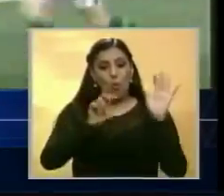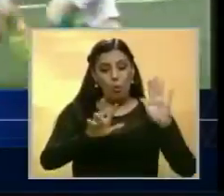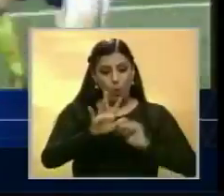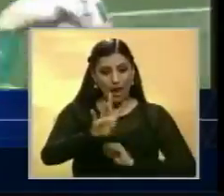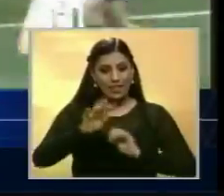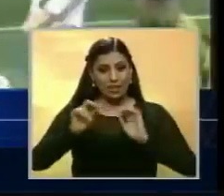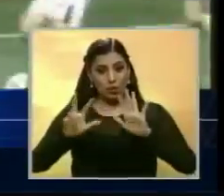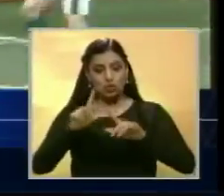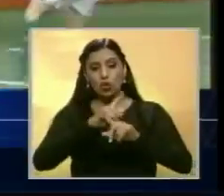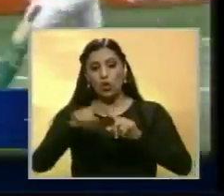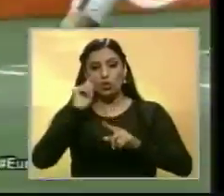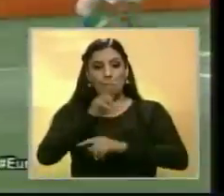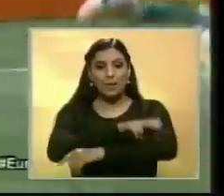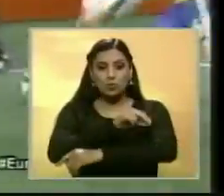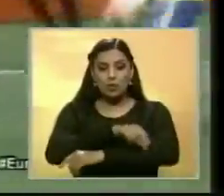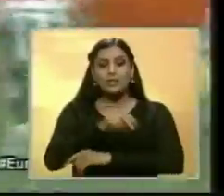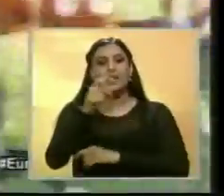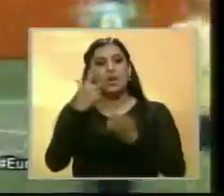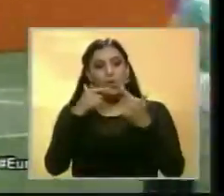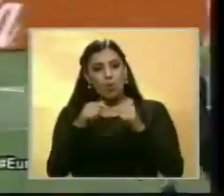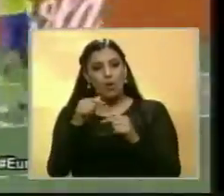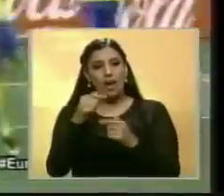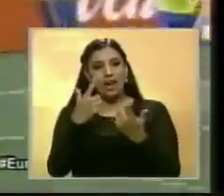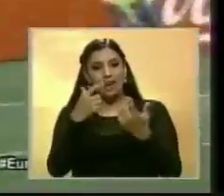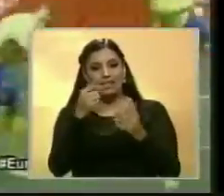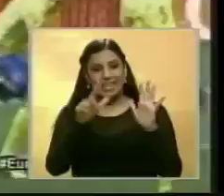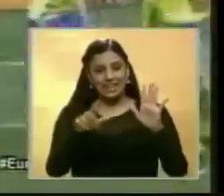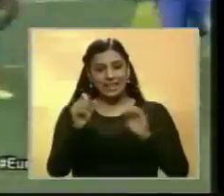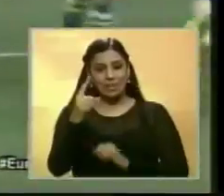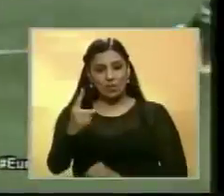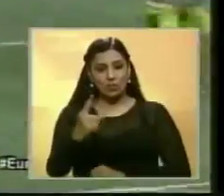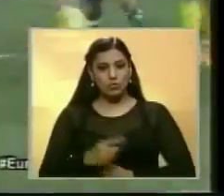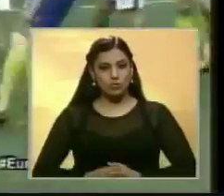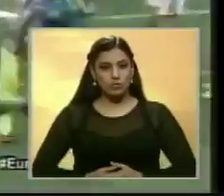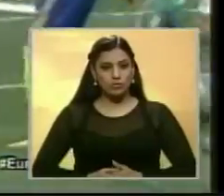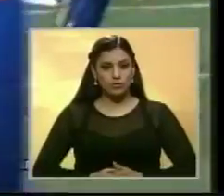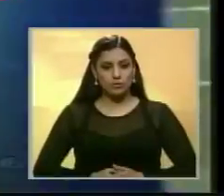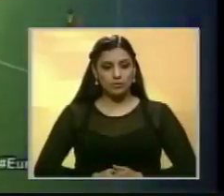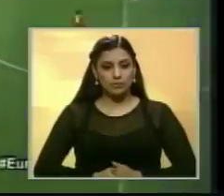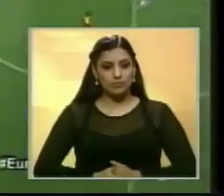y Ciaran Clark empató el juego con un autogol en la fracción 71.